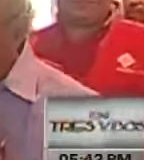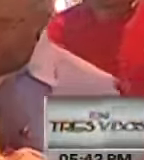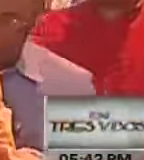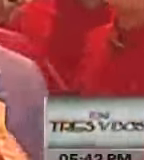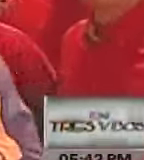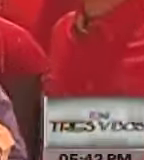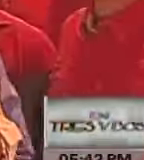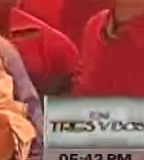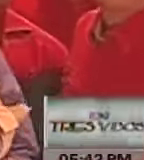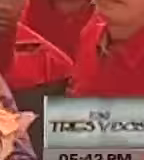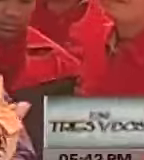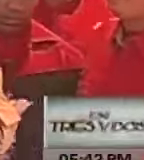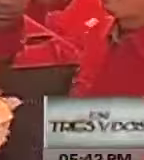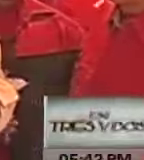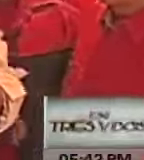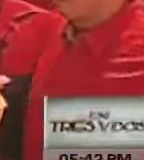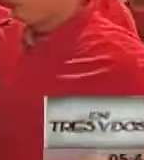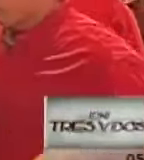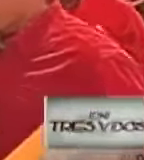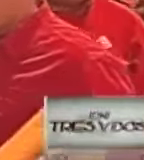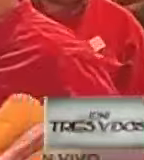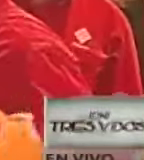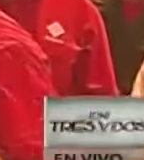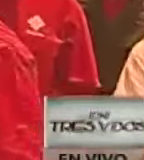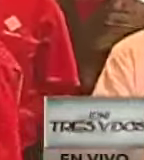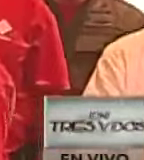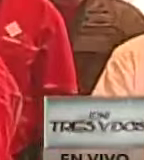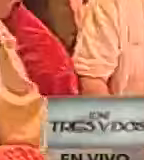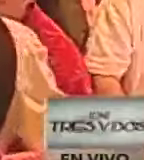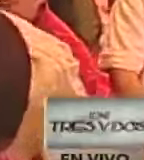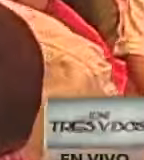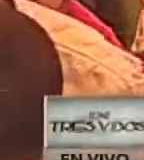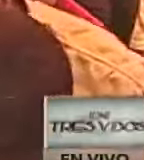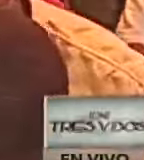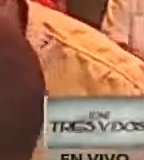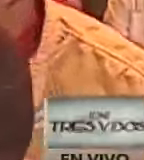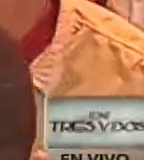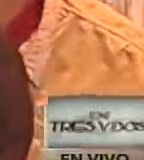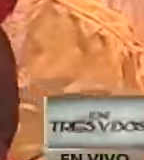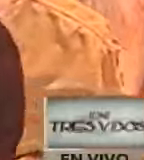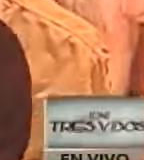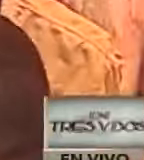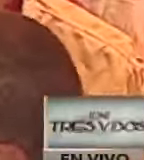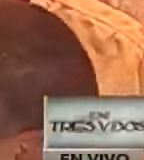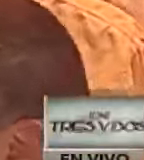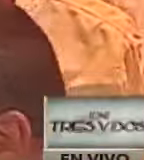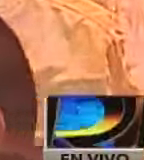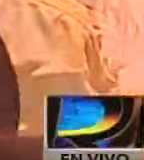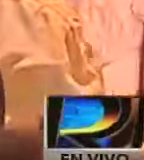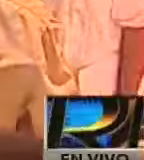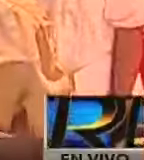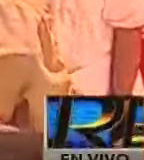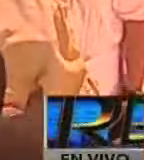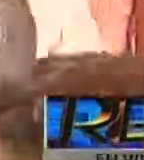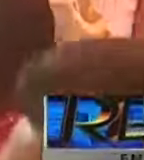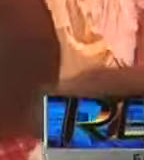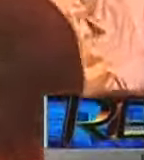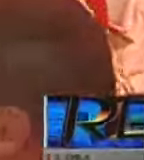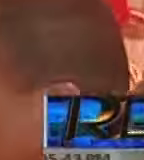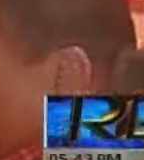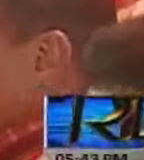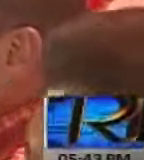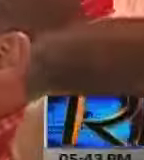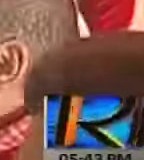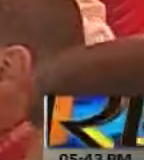de 120 trabajadores, que estamos en riesgo de que nuestra empresa cierre.